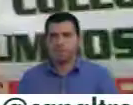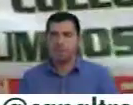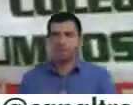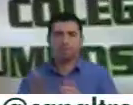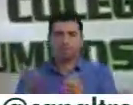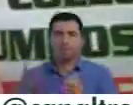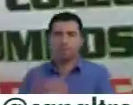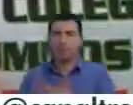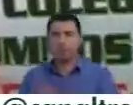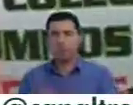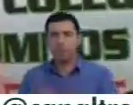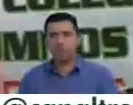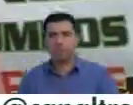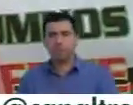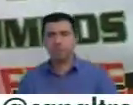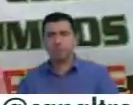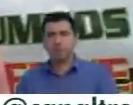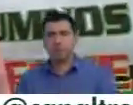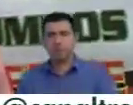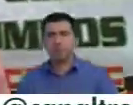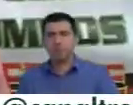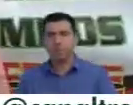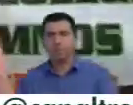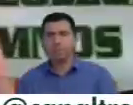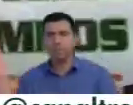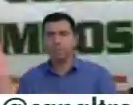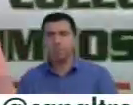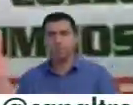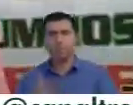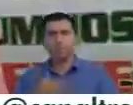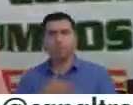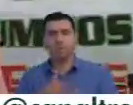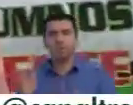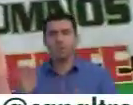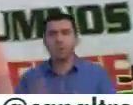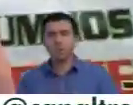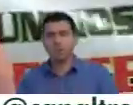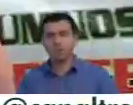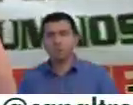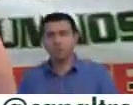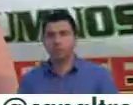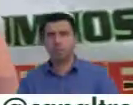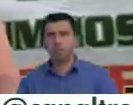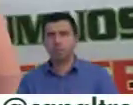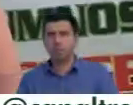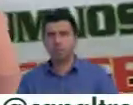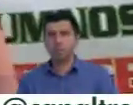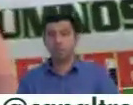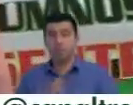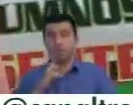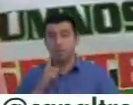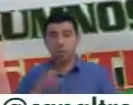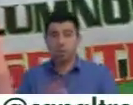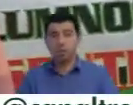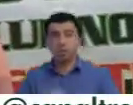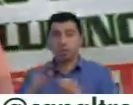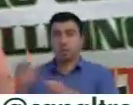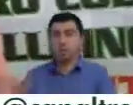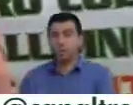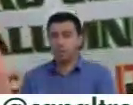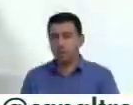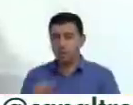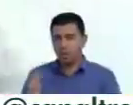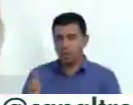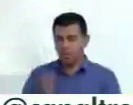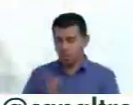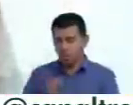un atropello con nosotros. Esto es un desalojo, esto no es un traslado de una institución a otra,